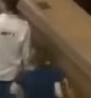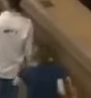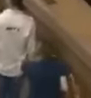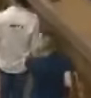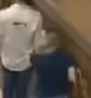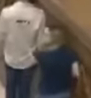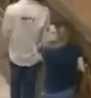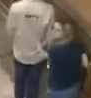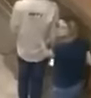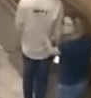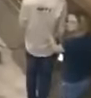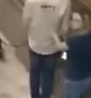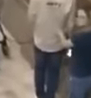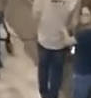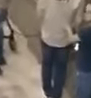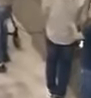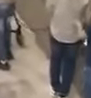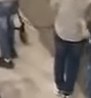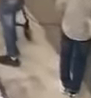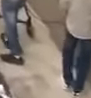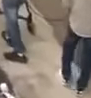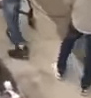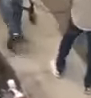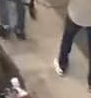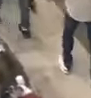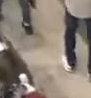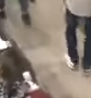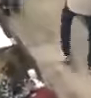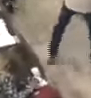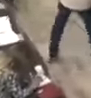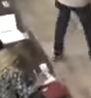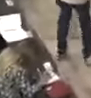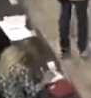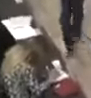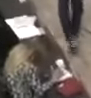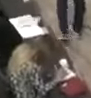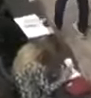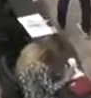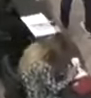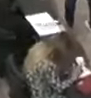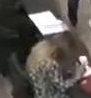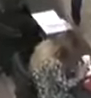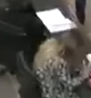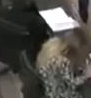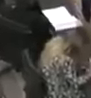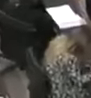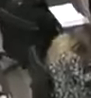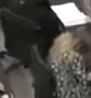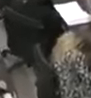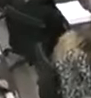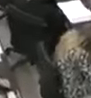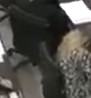diputados, queridas diputadas, compañeros de la Junta Directiva de la Asamblea Nacional.